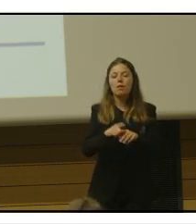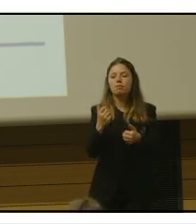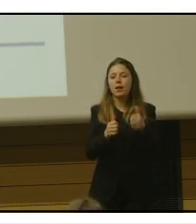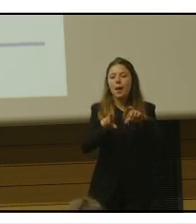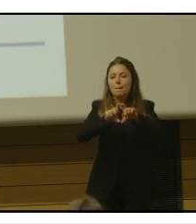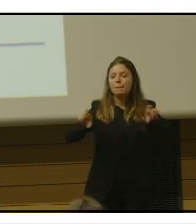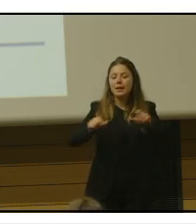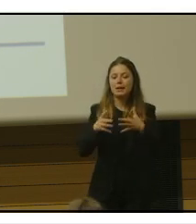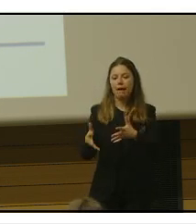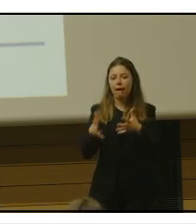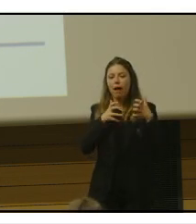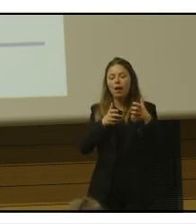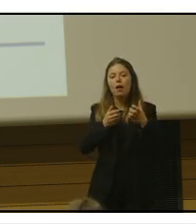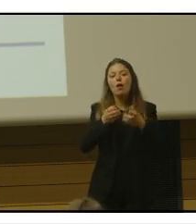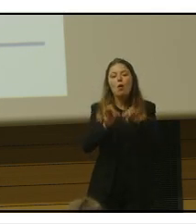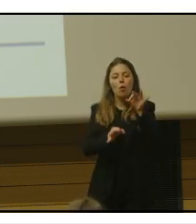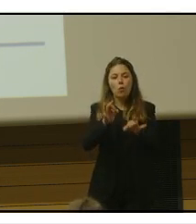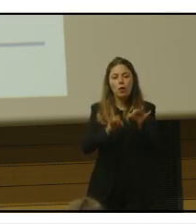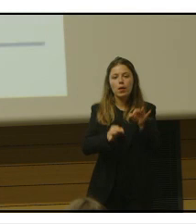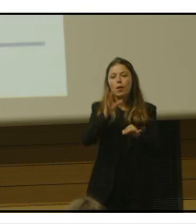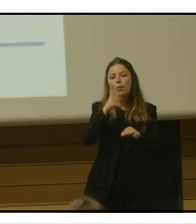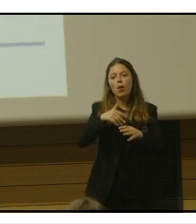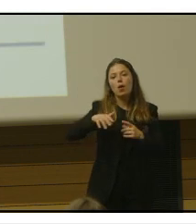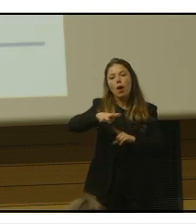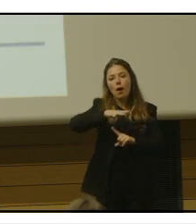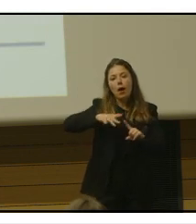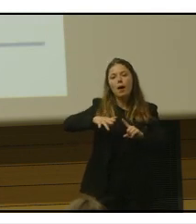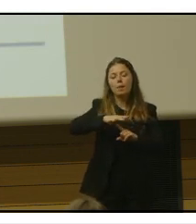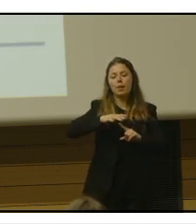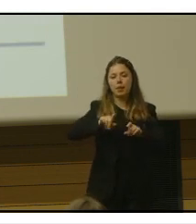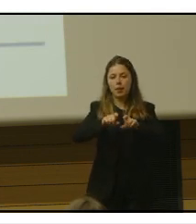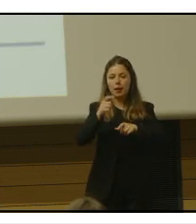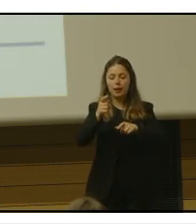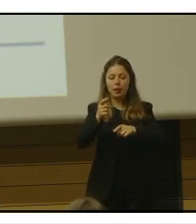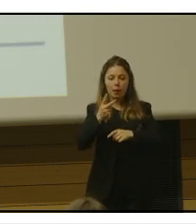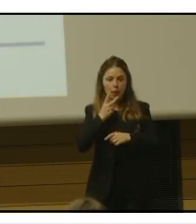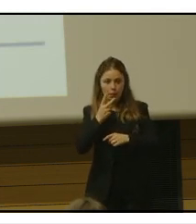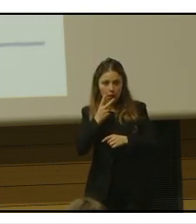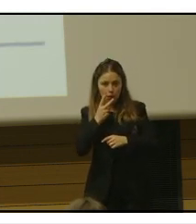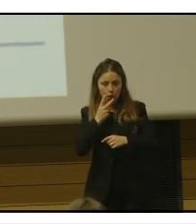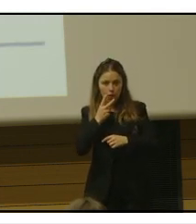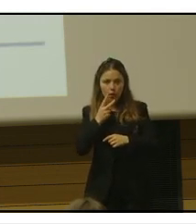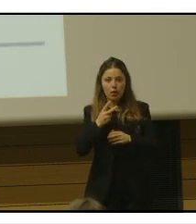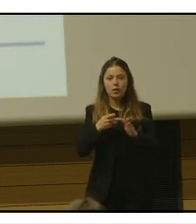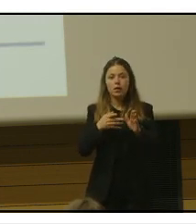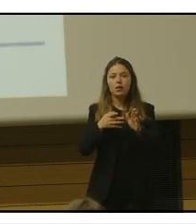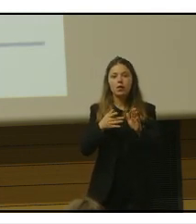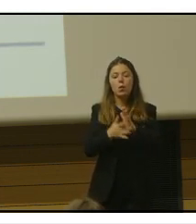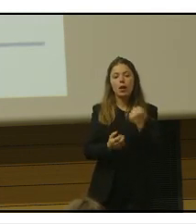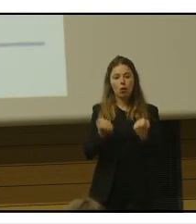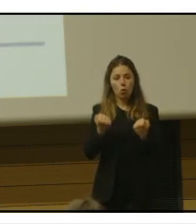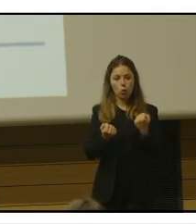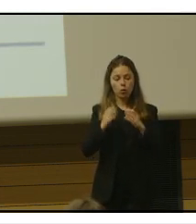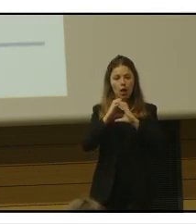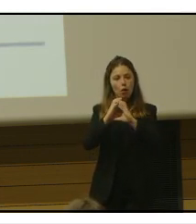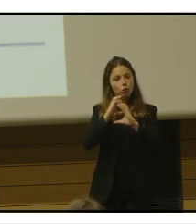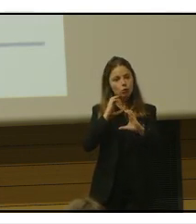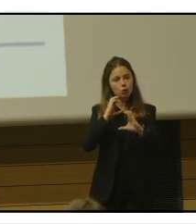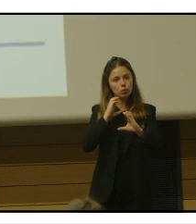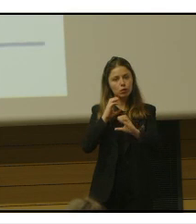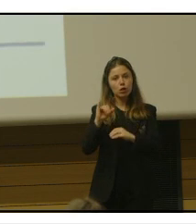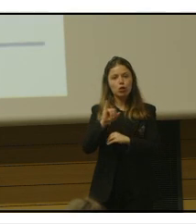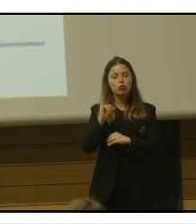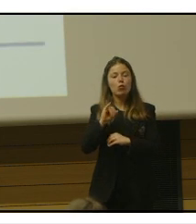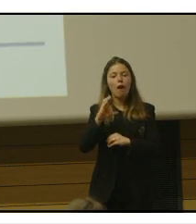empresa por la exposición a humo ambiental de tabaco. Es el Carroll Case, es un conductor de autobuses que se llamaba Sean